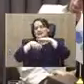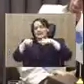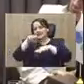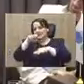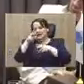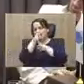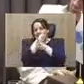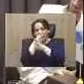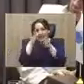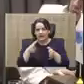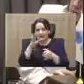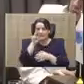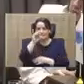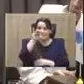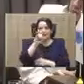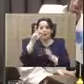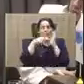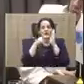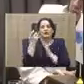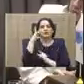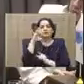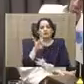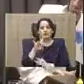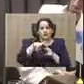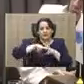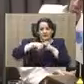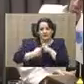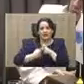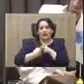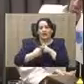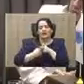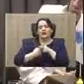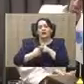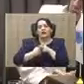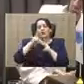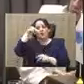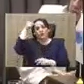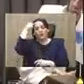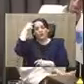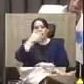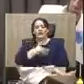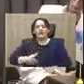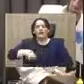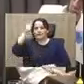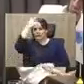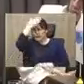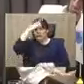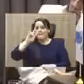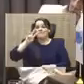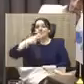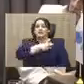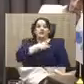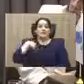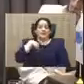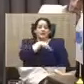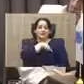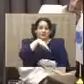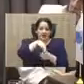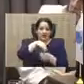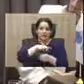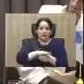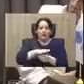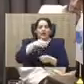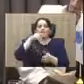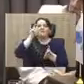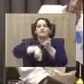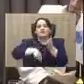el gobierno de Carlos Alvarado, la viceministra de Agricultura firmó una carta en la que manifiesta la decisión desde el Consejo Nacional de